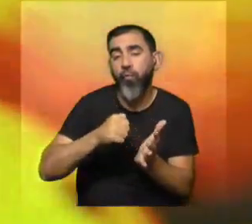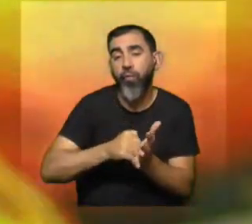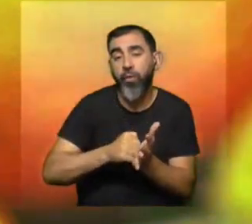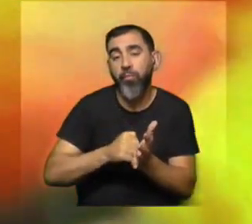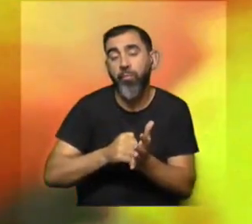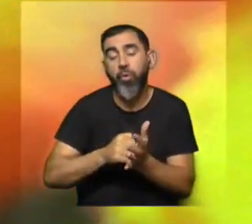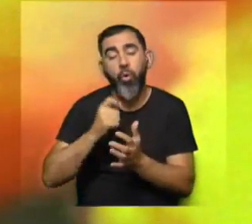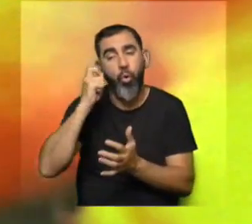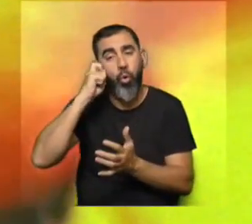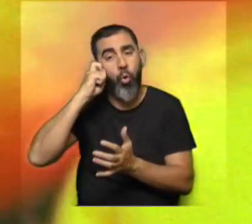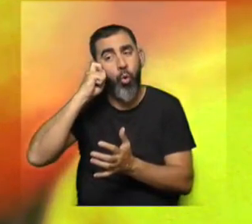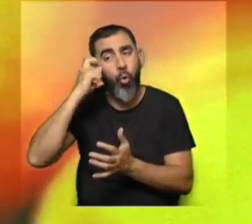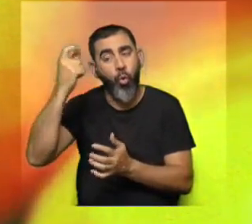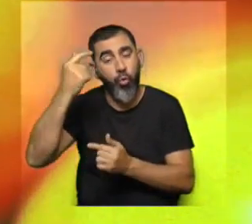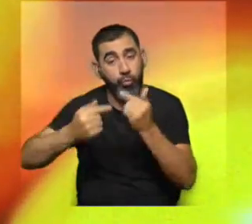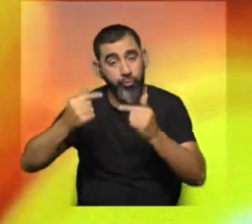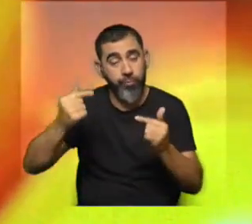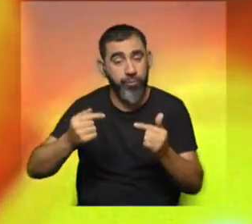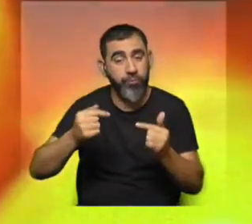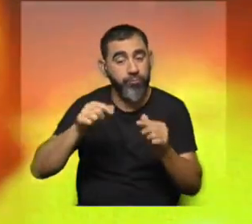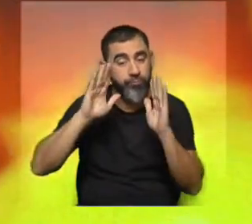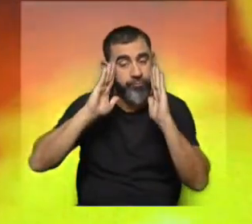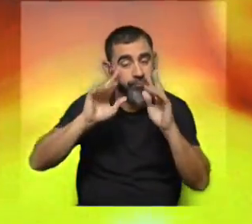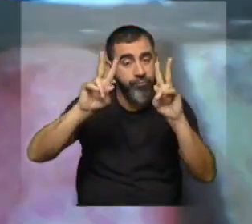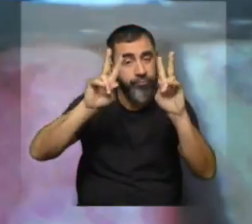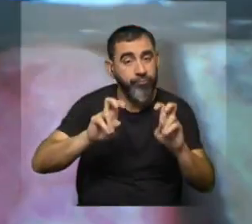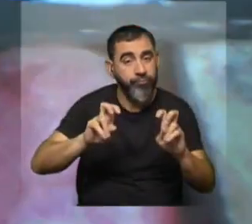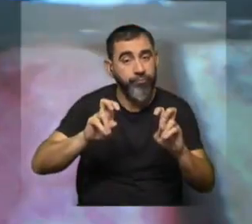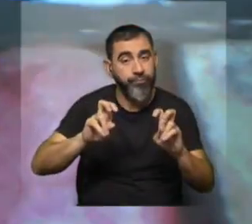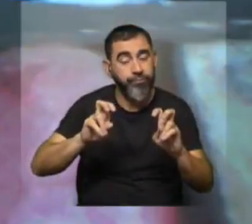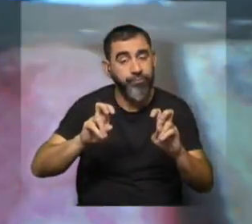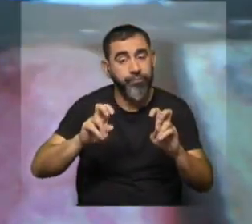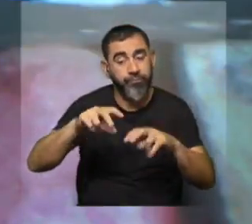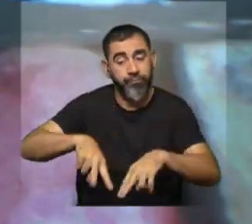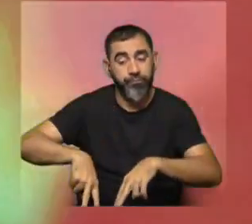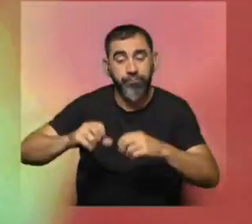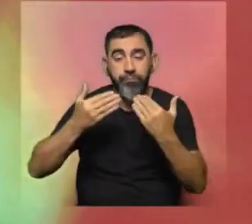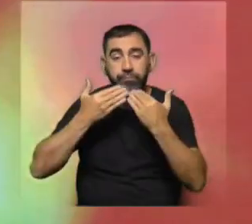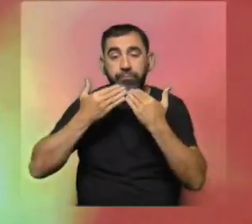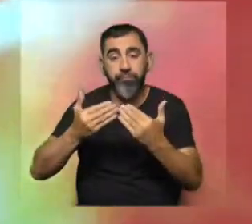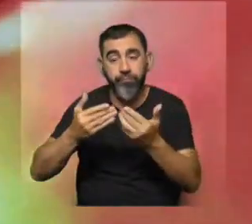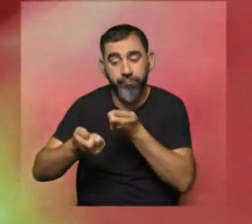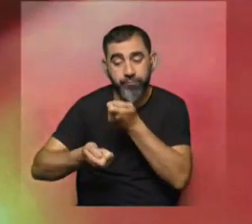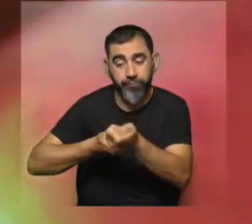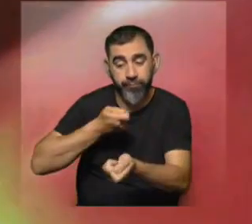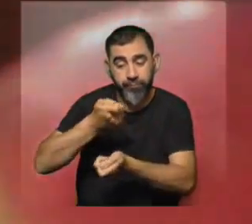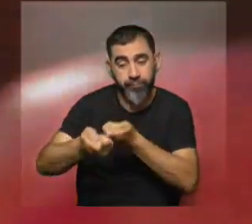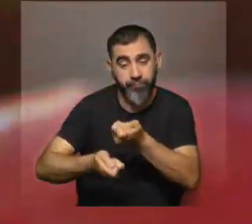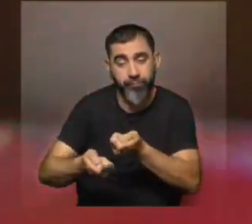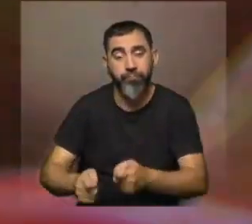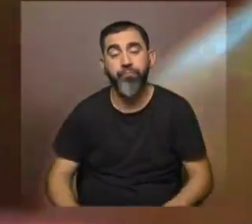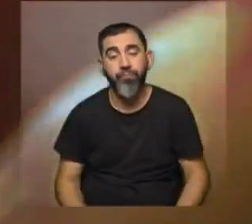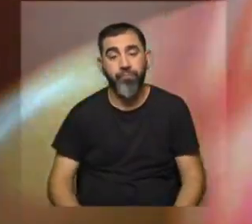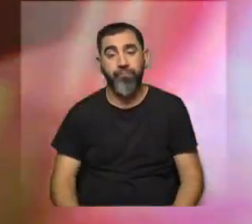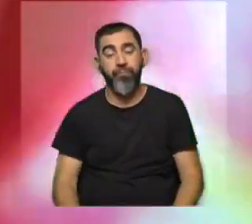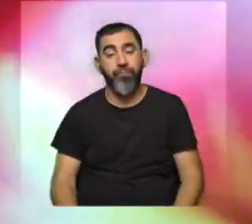de conocimientos que tienen que ver con toda esta investigación aplicada a lo que nos llega